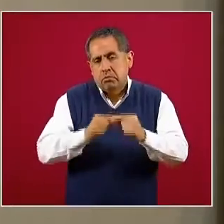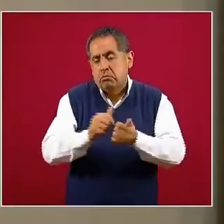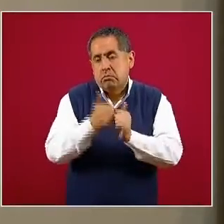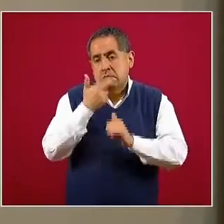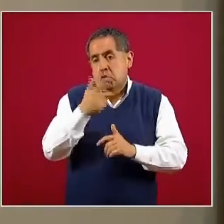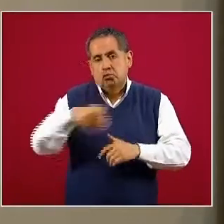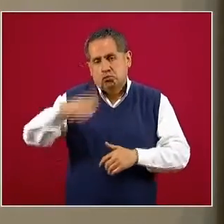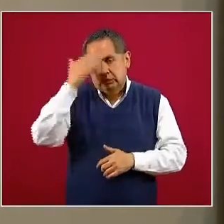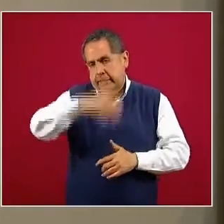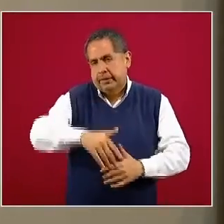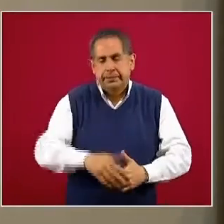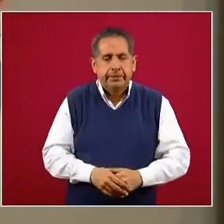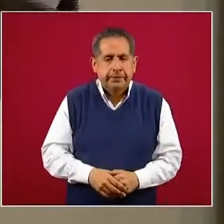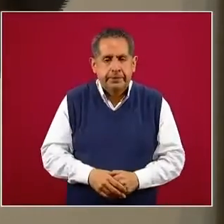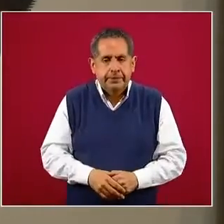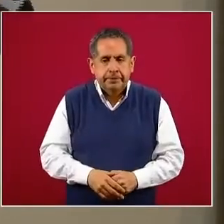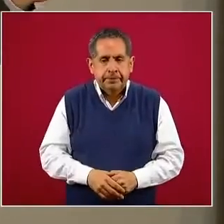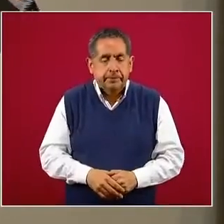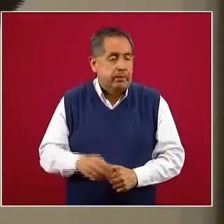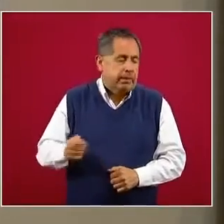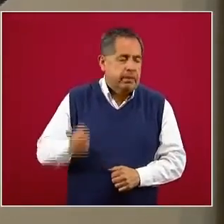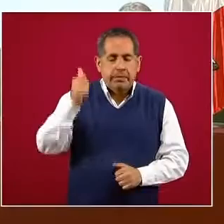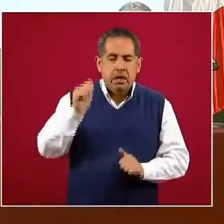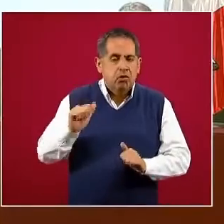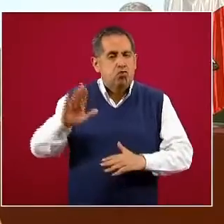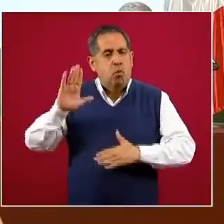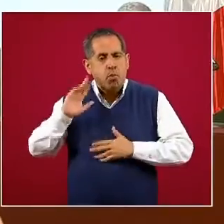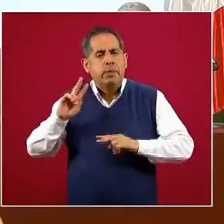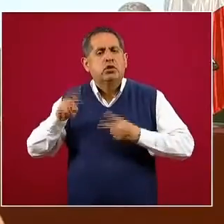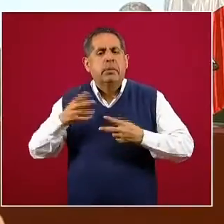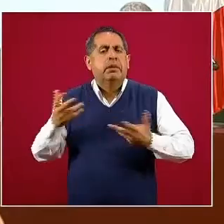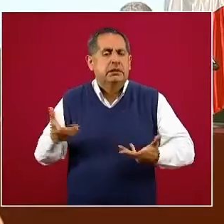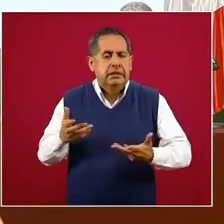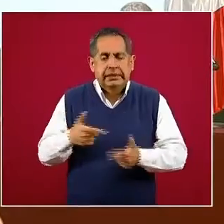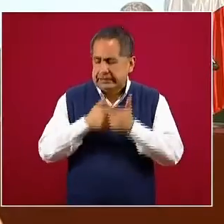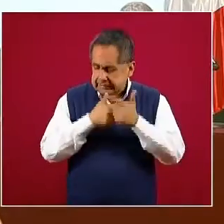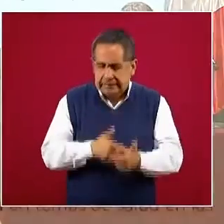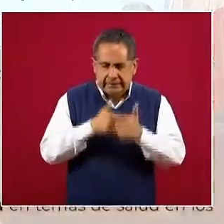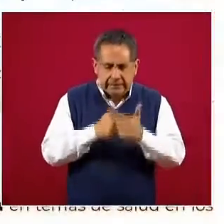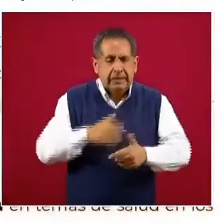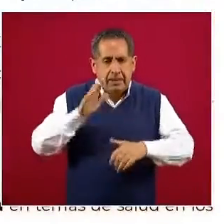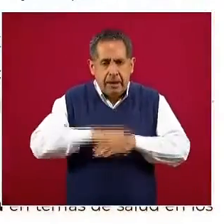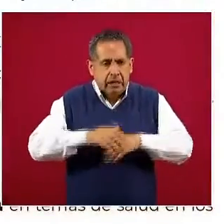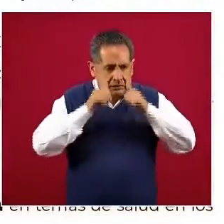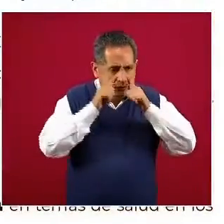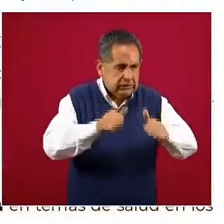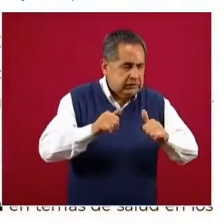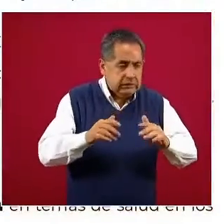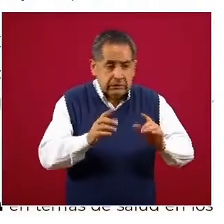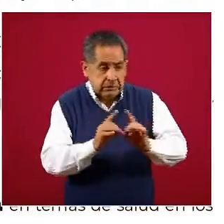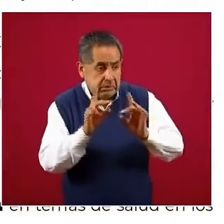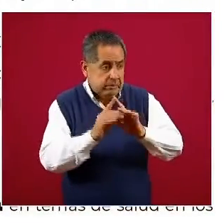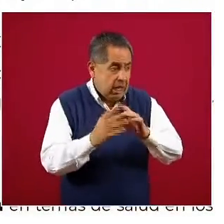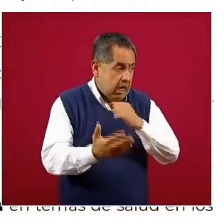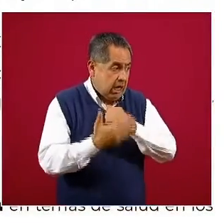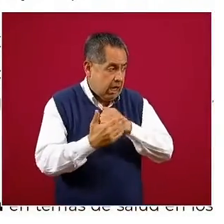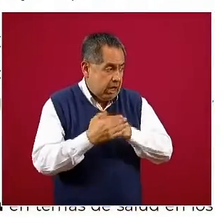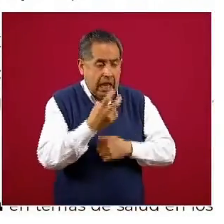los alimentos de nuestros pueblos originarios y de nuestros campesinos, que en la falsa modernidad que